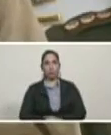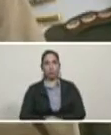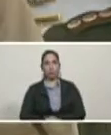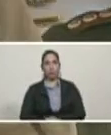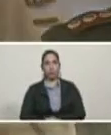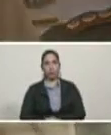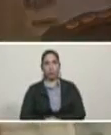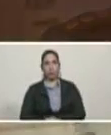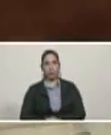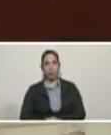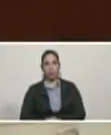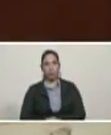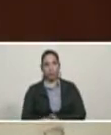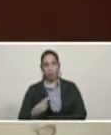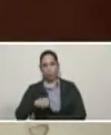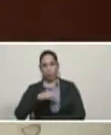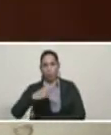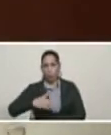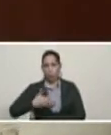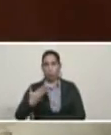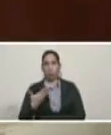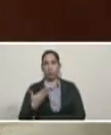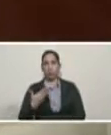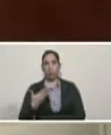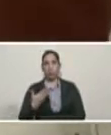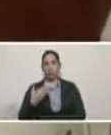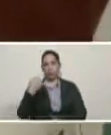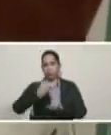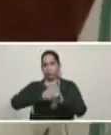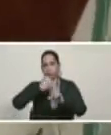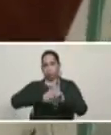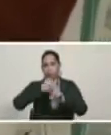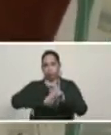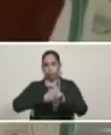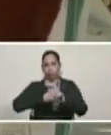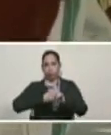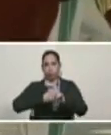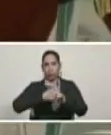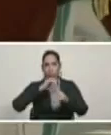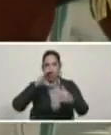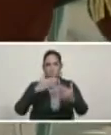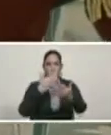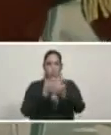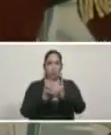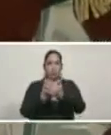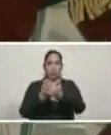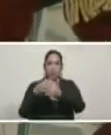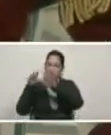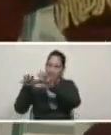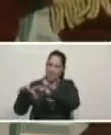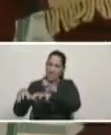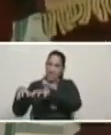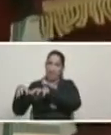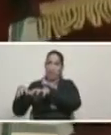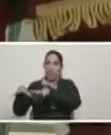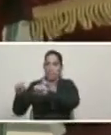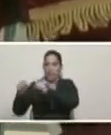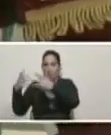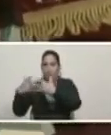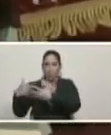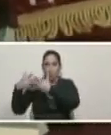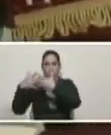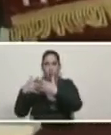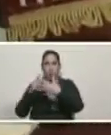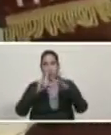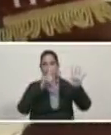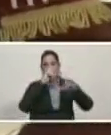que pudiéramos nosotros imaginar nunca, enfrentando los poderes mundiales del imperialismo norteamericano, seis